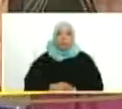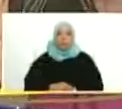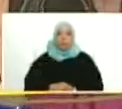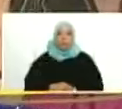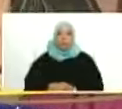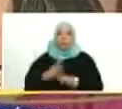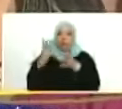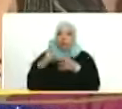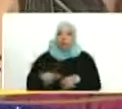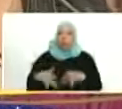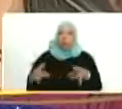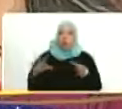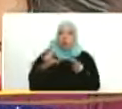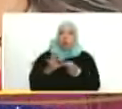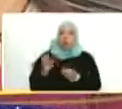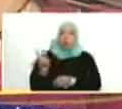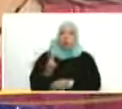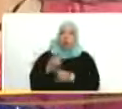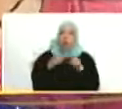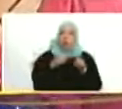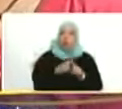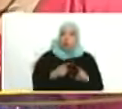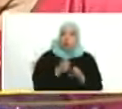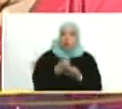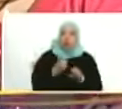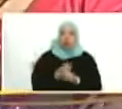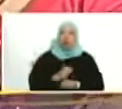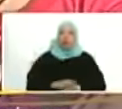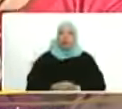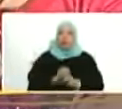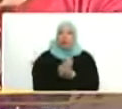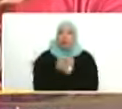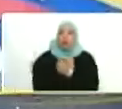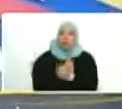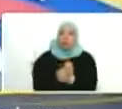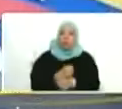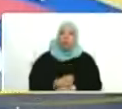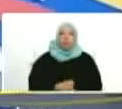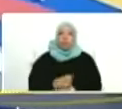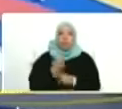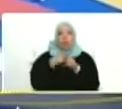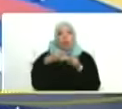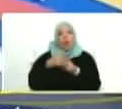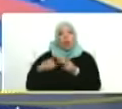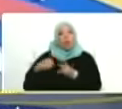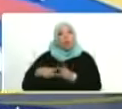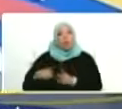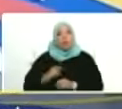ser la fortaleza? La unión en la diversidad, el amor en la diversidad,